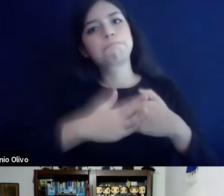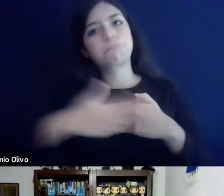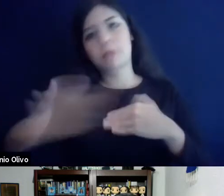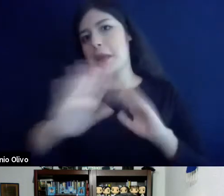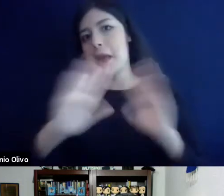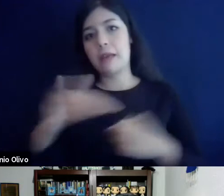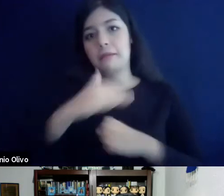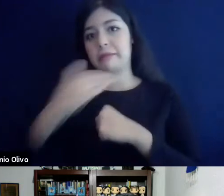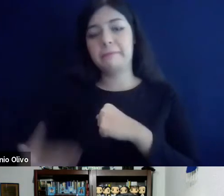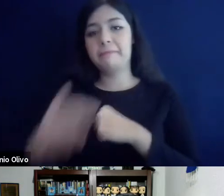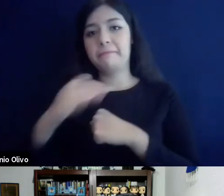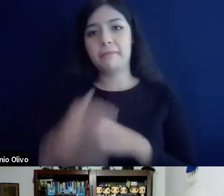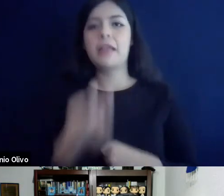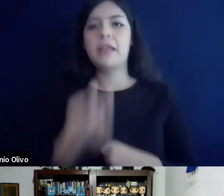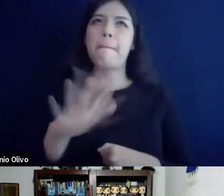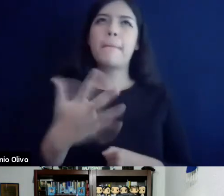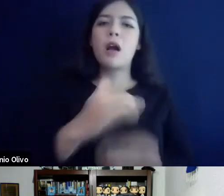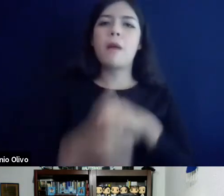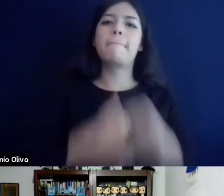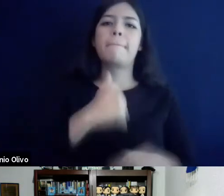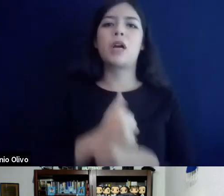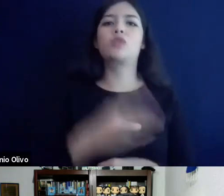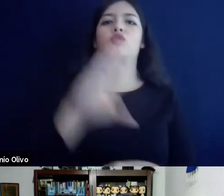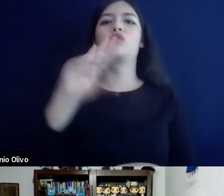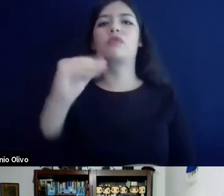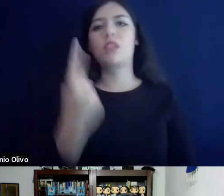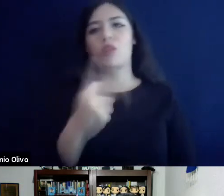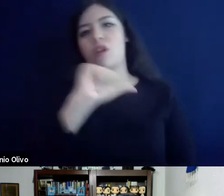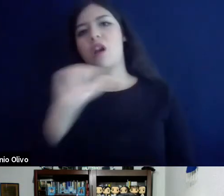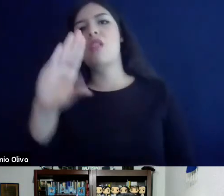Eso fue en el 91-96. Entonces,